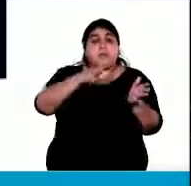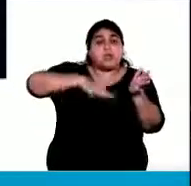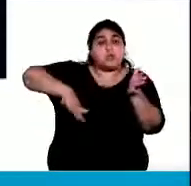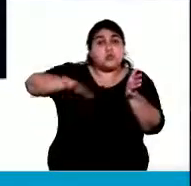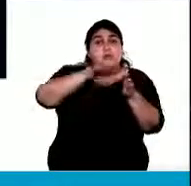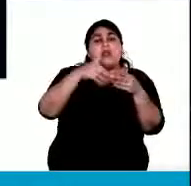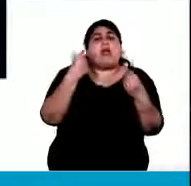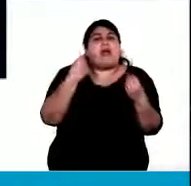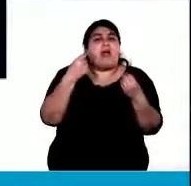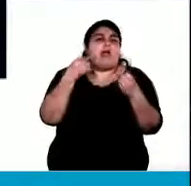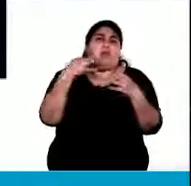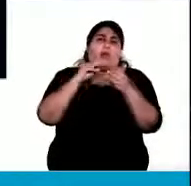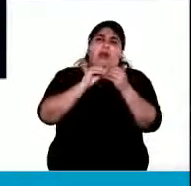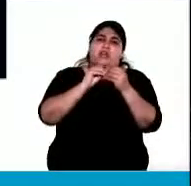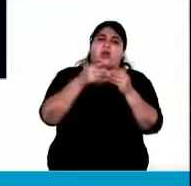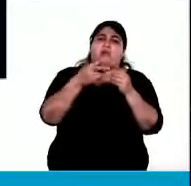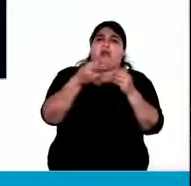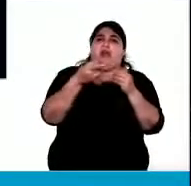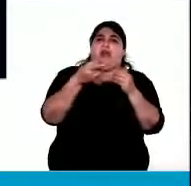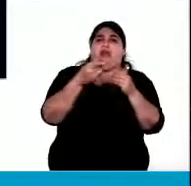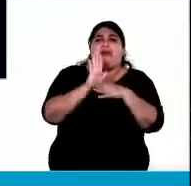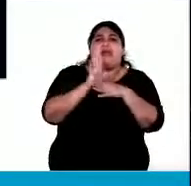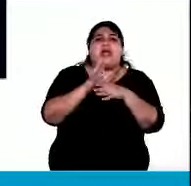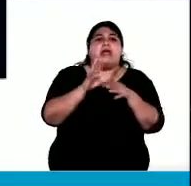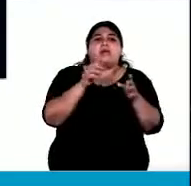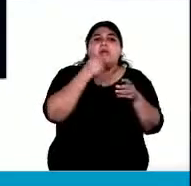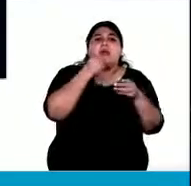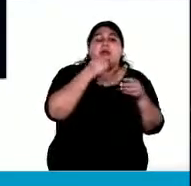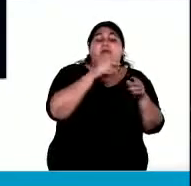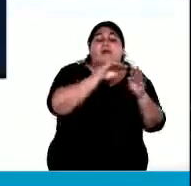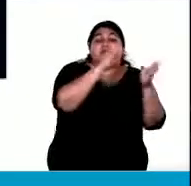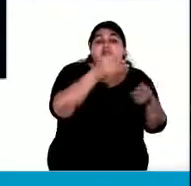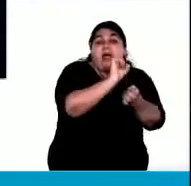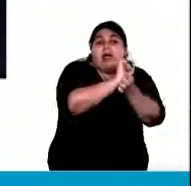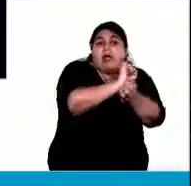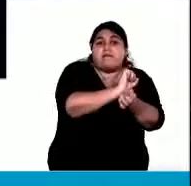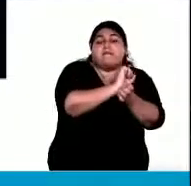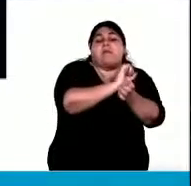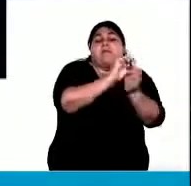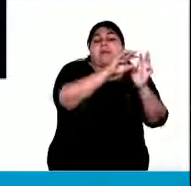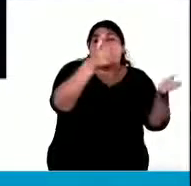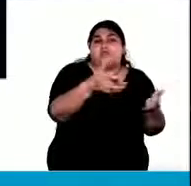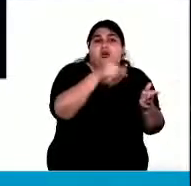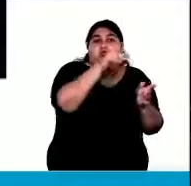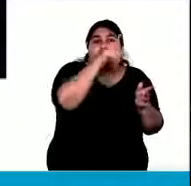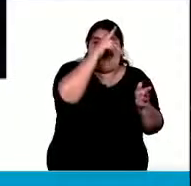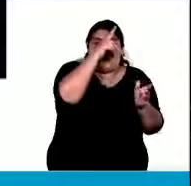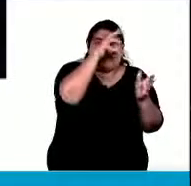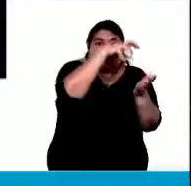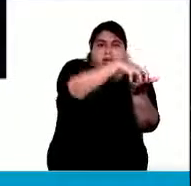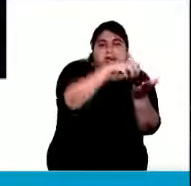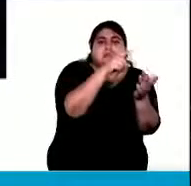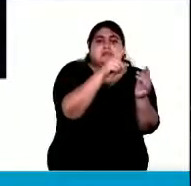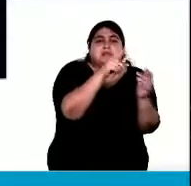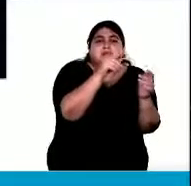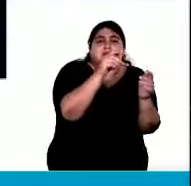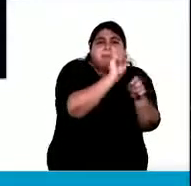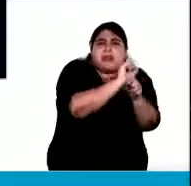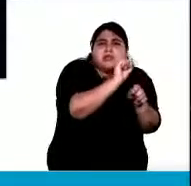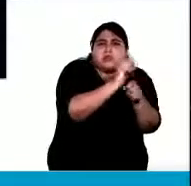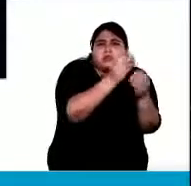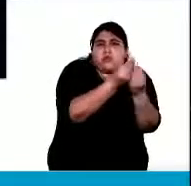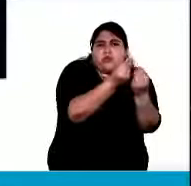con resolver la situación de hacinamiento que hay en las comisarías de la provincia de Buenos Aires, una situación